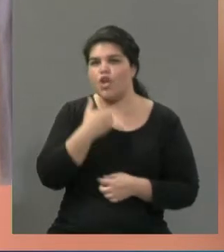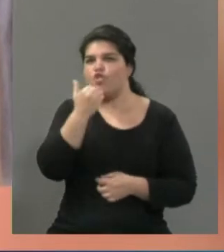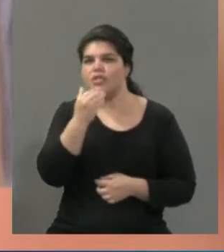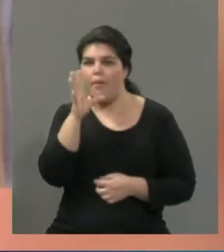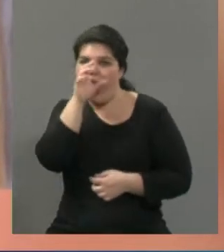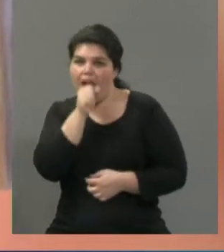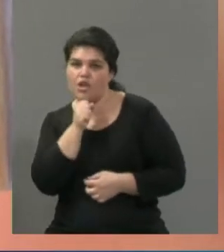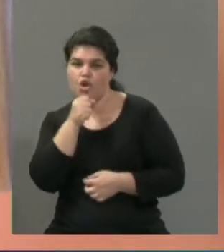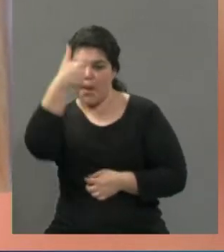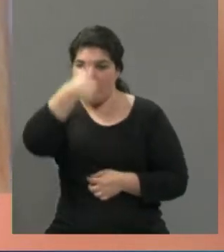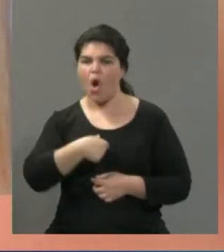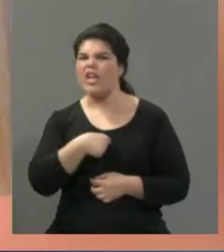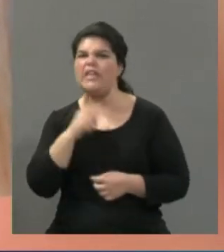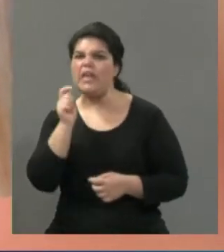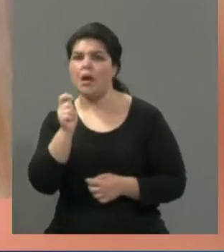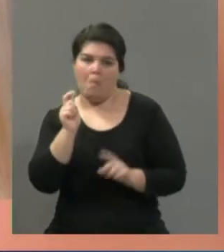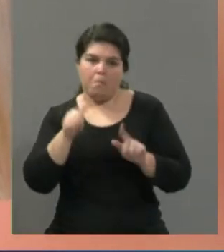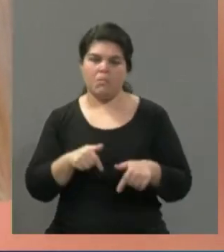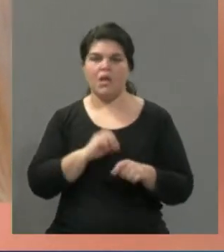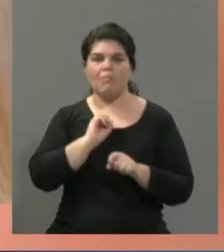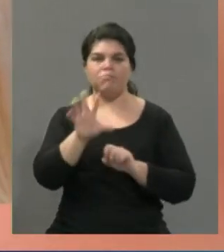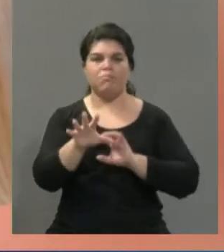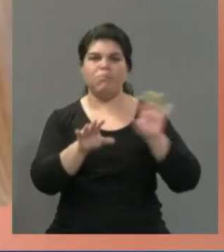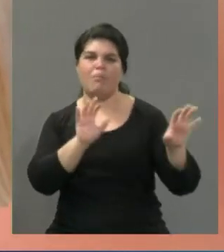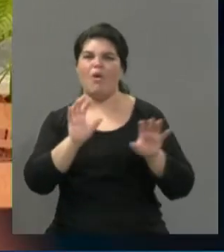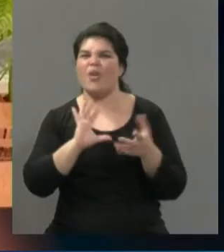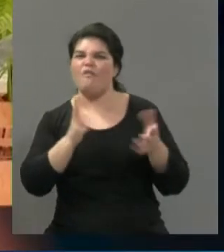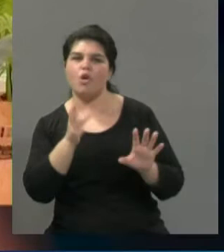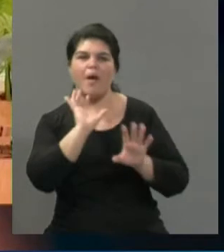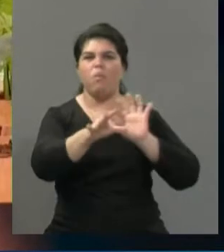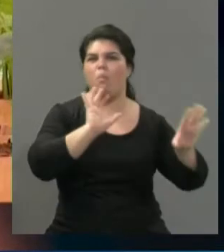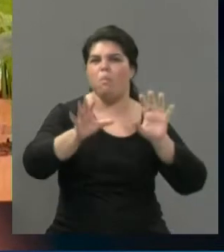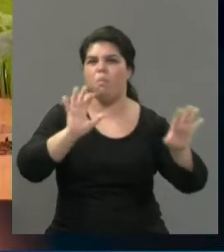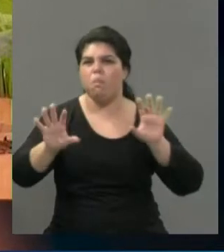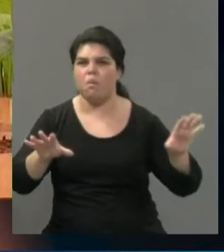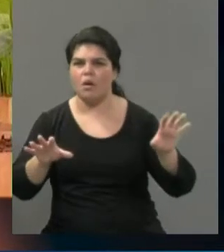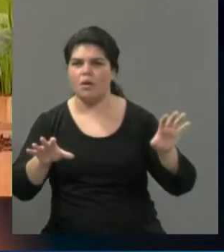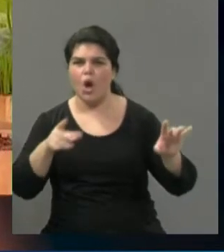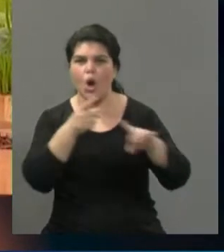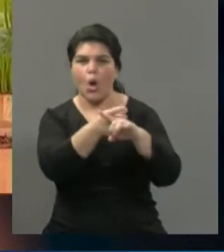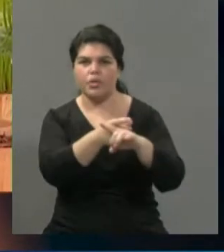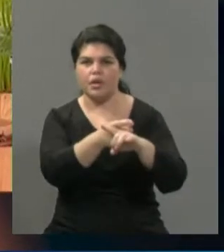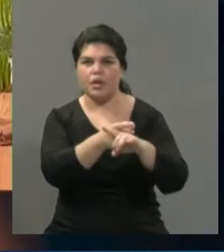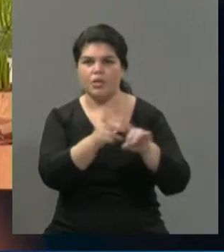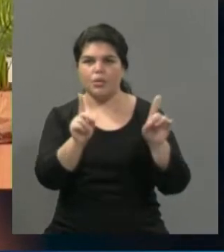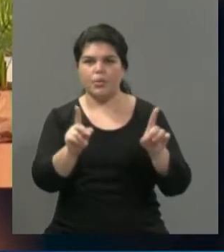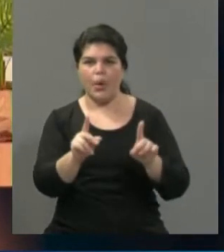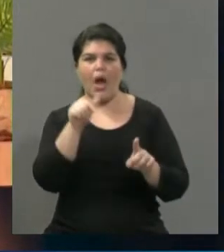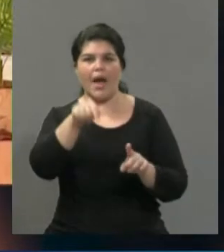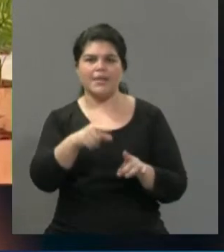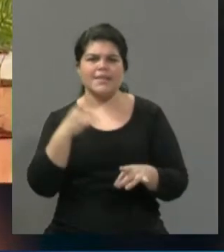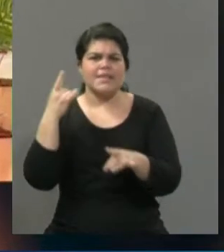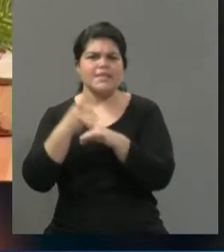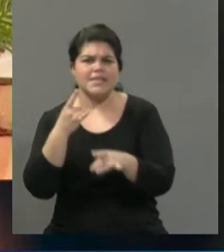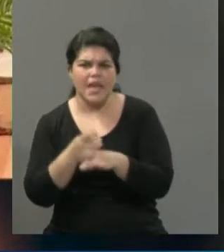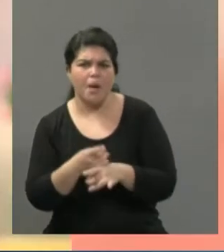sujetos anónimos que a través de las redes sociales molestan o, bueno, atacan a otras personas, sino su conducta, ¿no? Su conducta